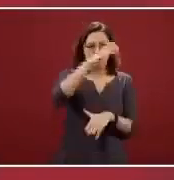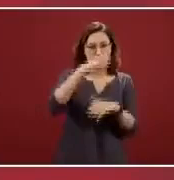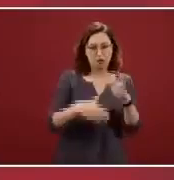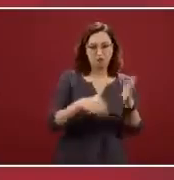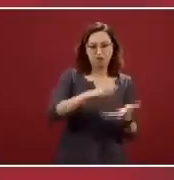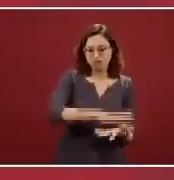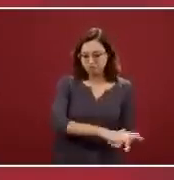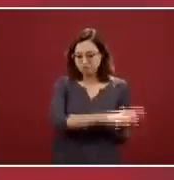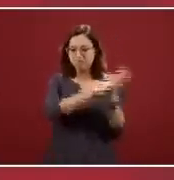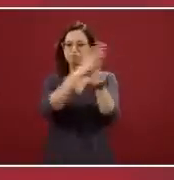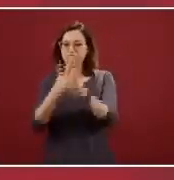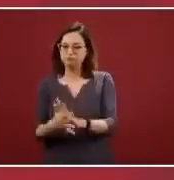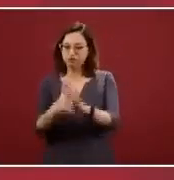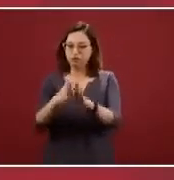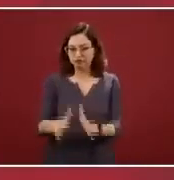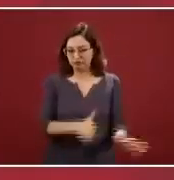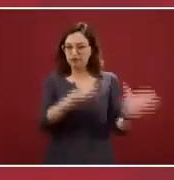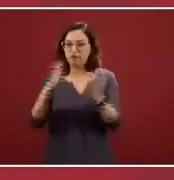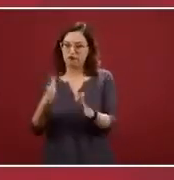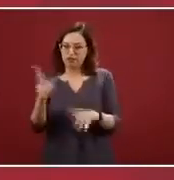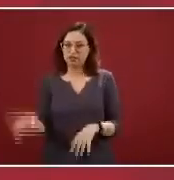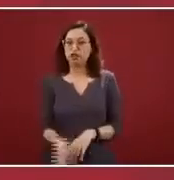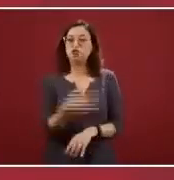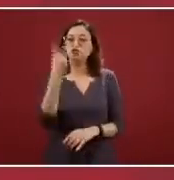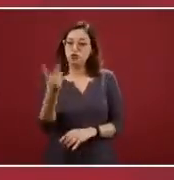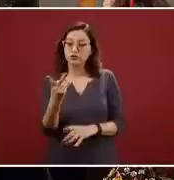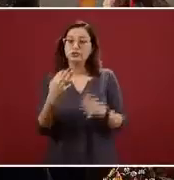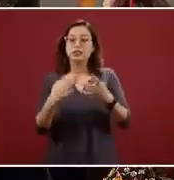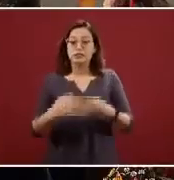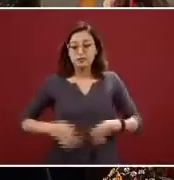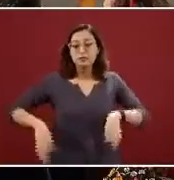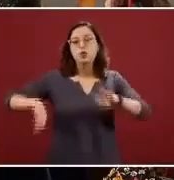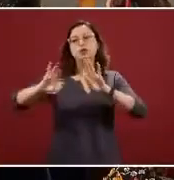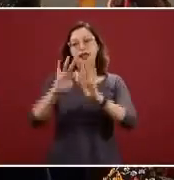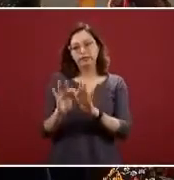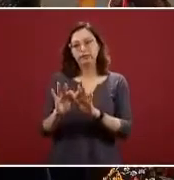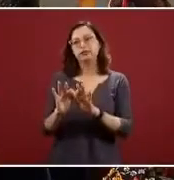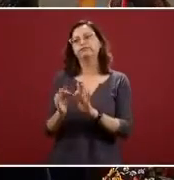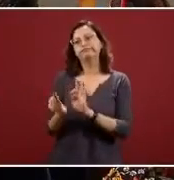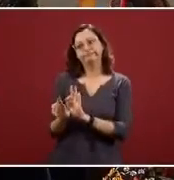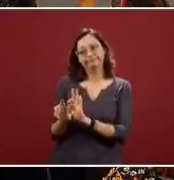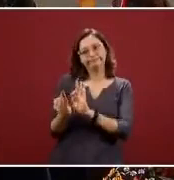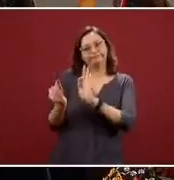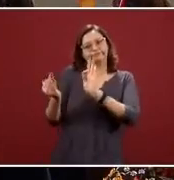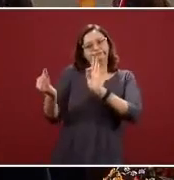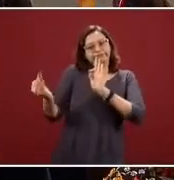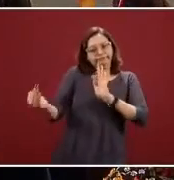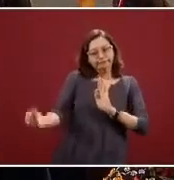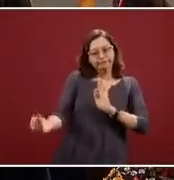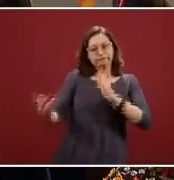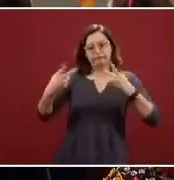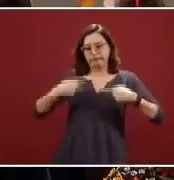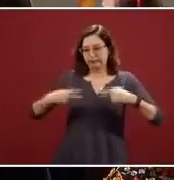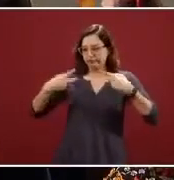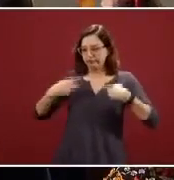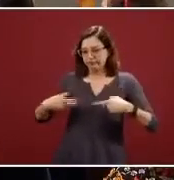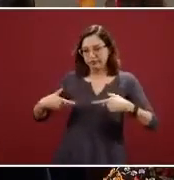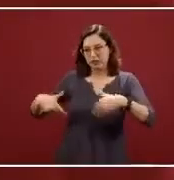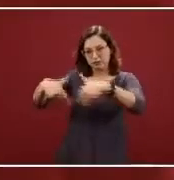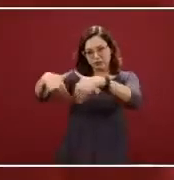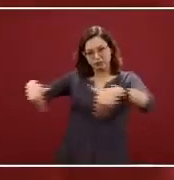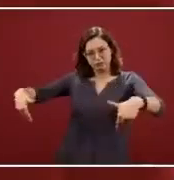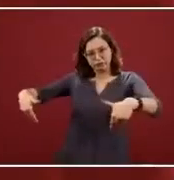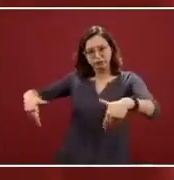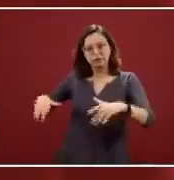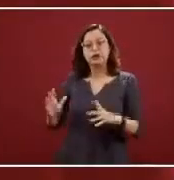2 y es importante entonces empezar ya a implementar o escalar las medidas de la sana